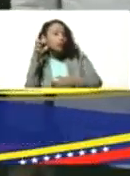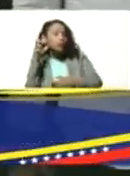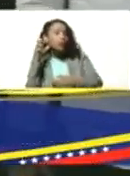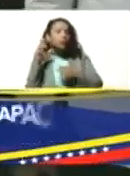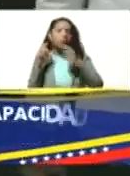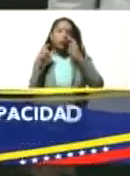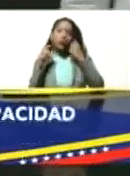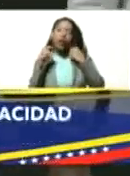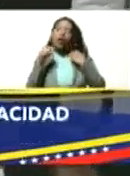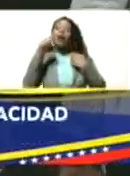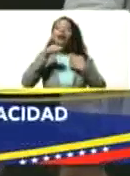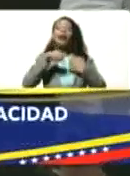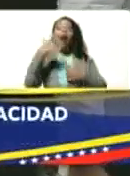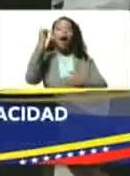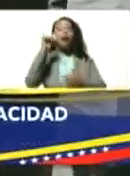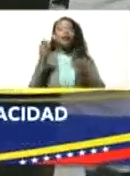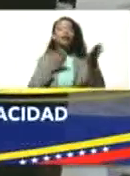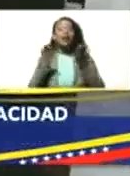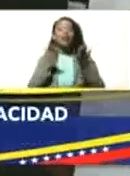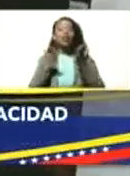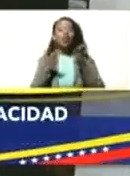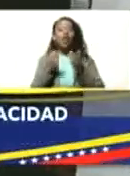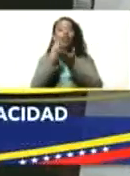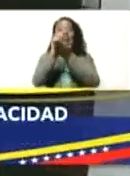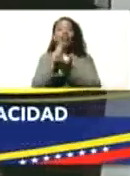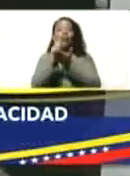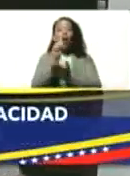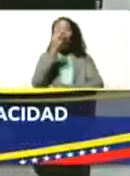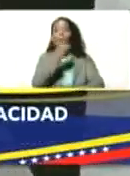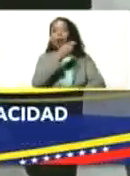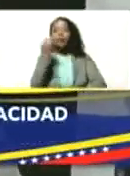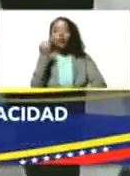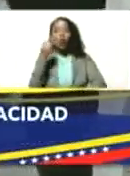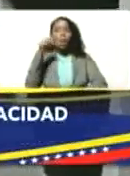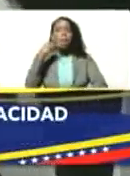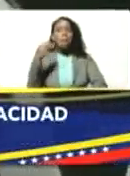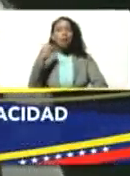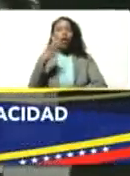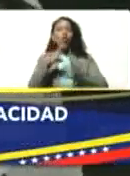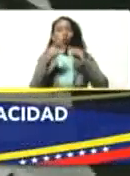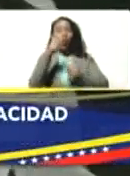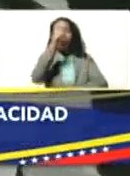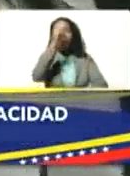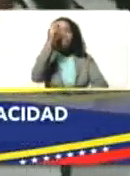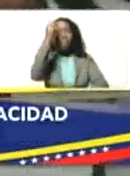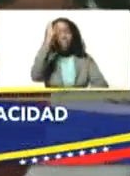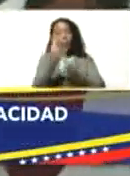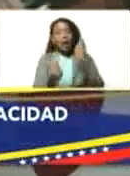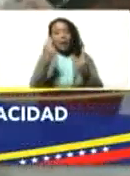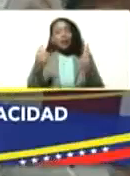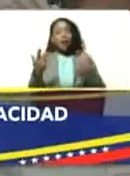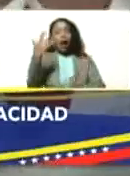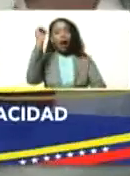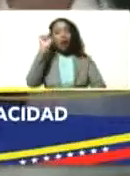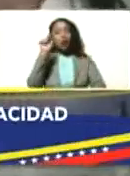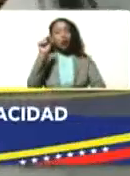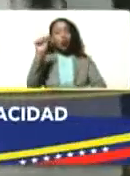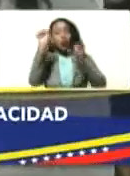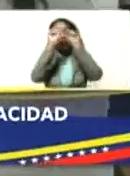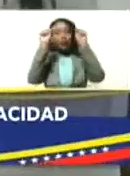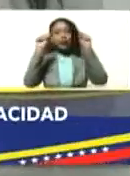tenemos aquí el servicio de terapia ocupacional. Todo paciente que tenga su